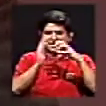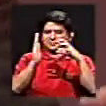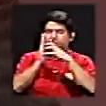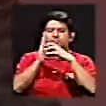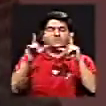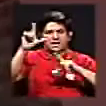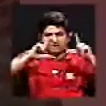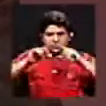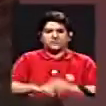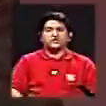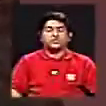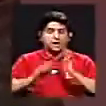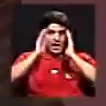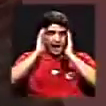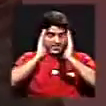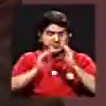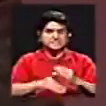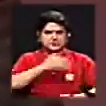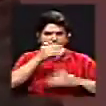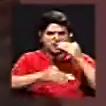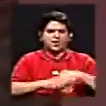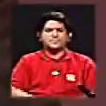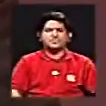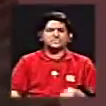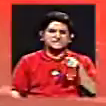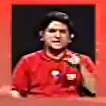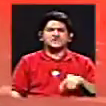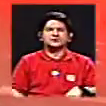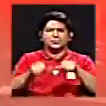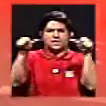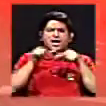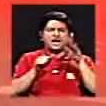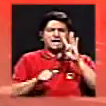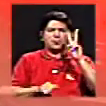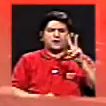ANAME: se debe prestar atención al comportamiento de inversión de la zona 4.2,